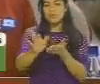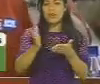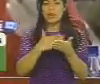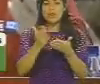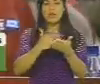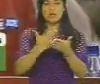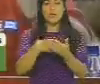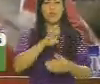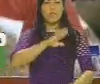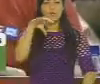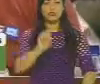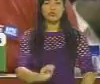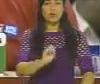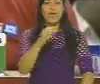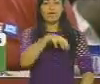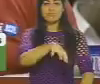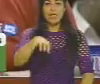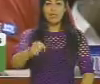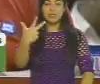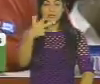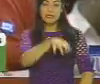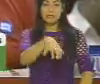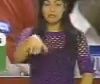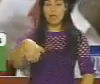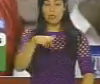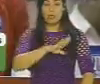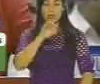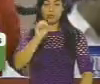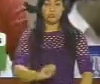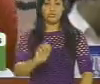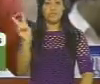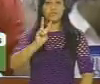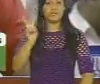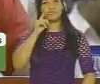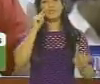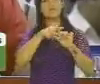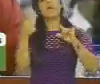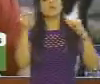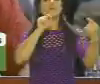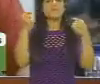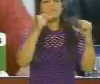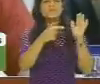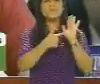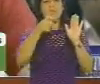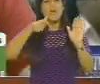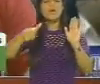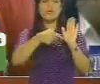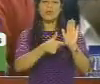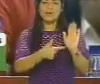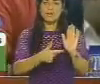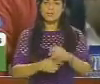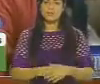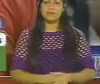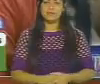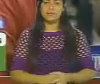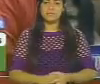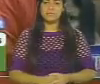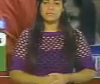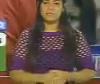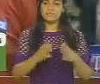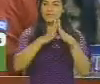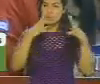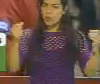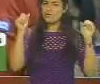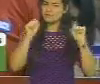de Venezuela, de los 3 estados, donde esté plasmada la discusión de un pueblo que